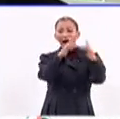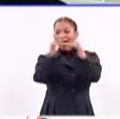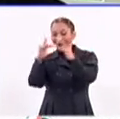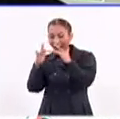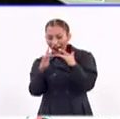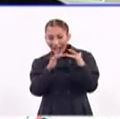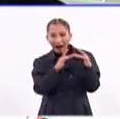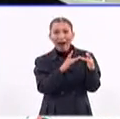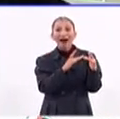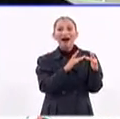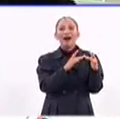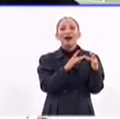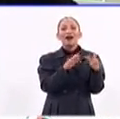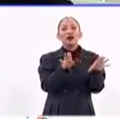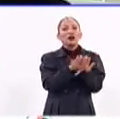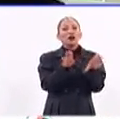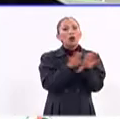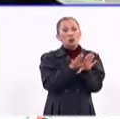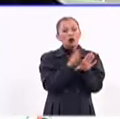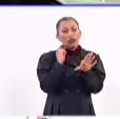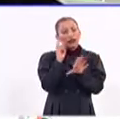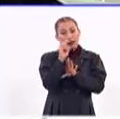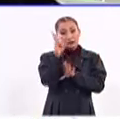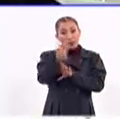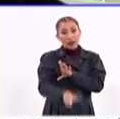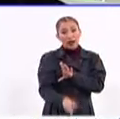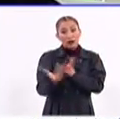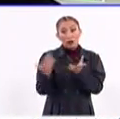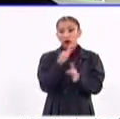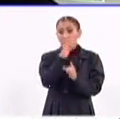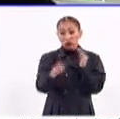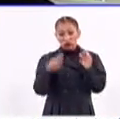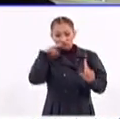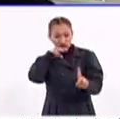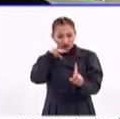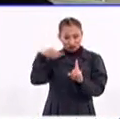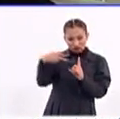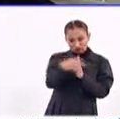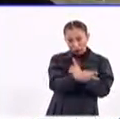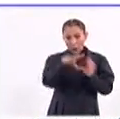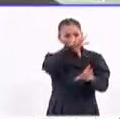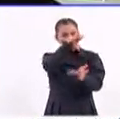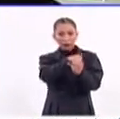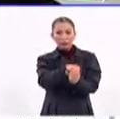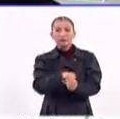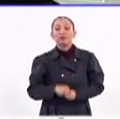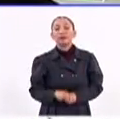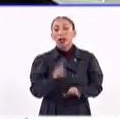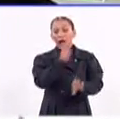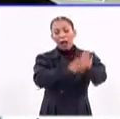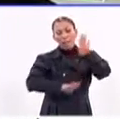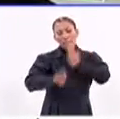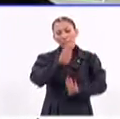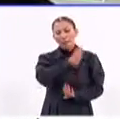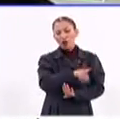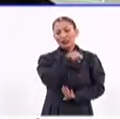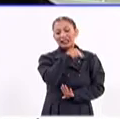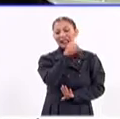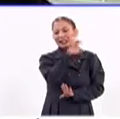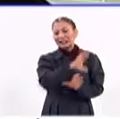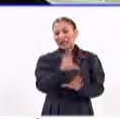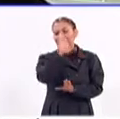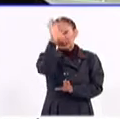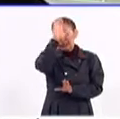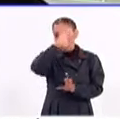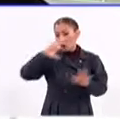ves como, pues como debe de verse en realidad, ¿no? Desde todas las aristas de una manera integral. La biología tiene que ser una ciencia que se